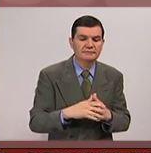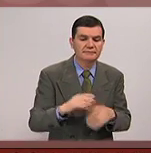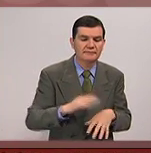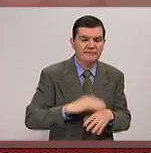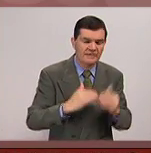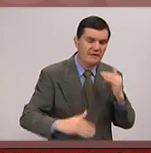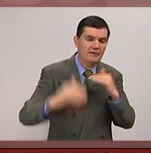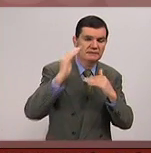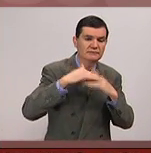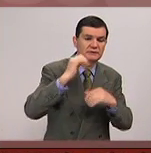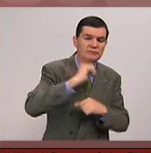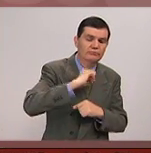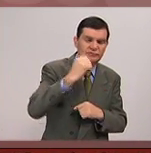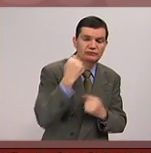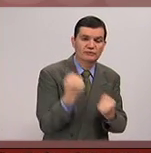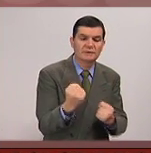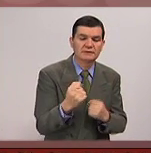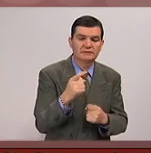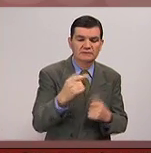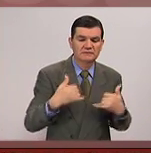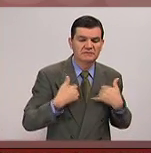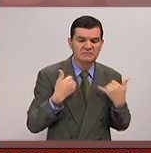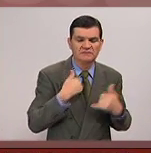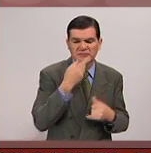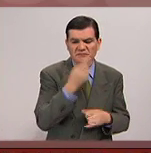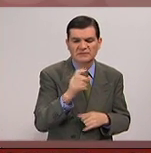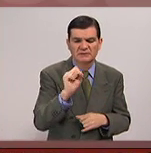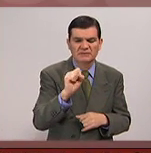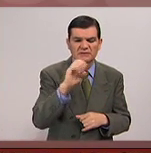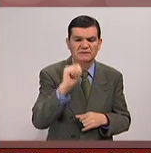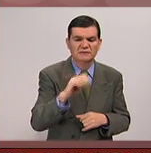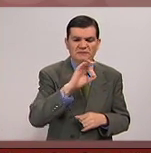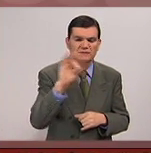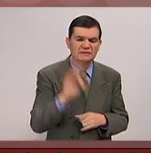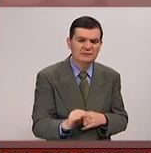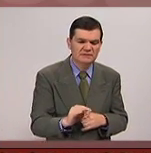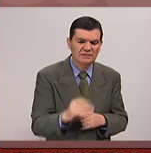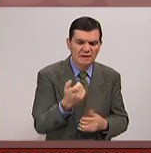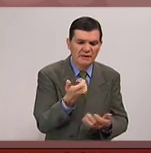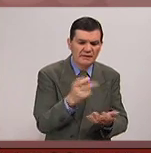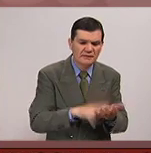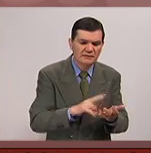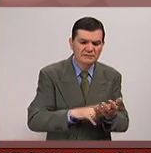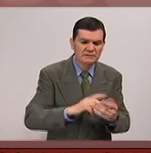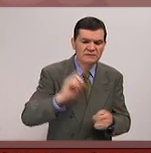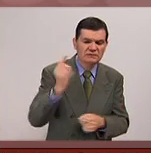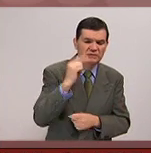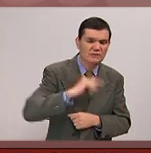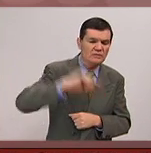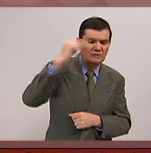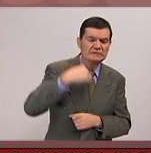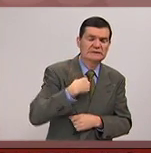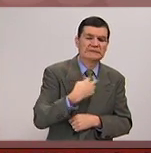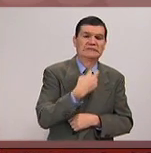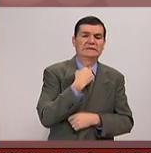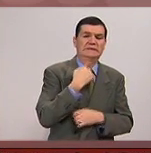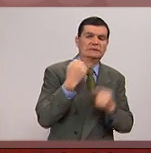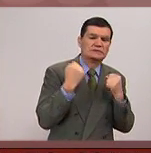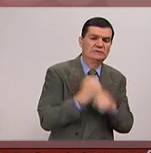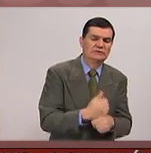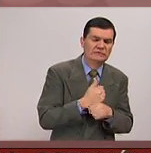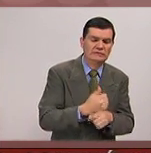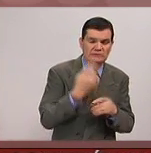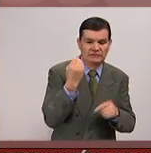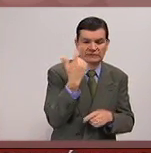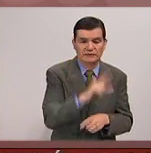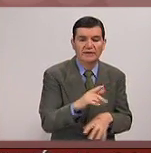creciendo de manera exponencial, y los chicos te dicen, 69% dice, el precio del dólar me afecta mucho. Entonces, sí